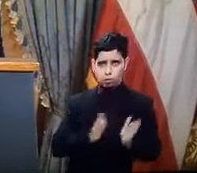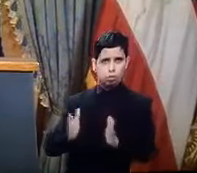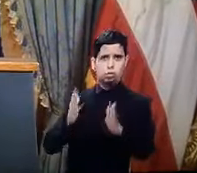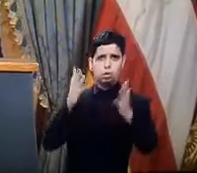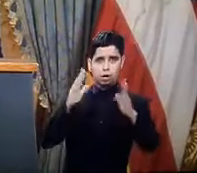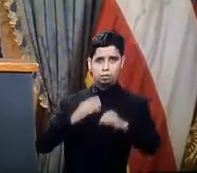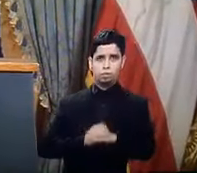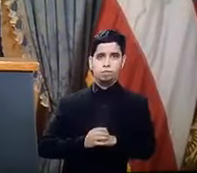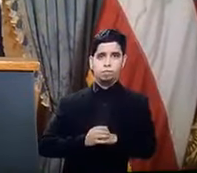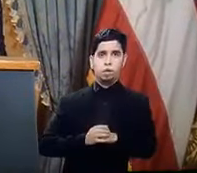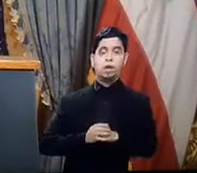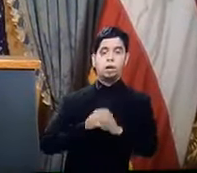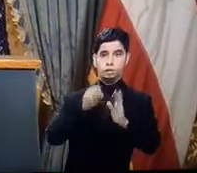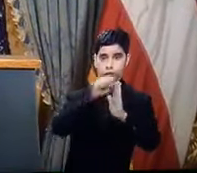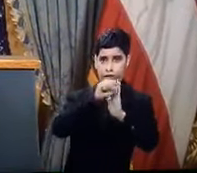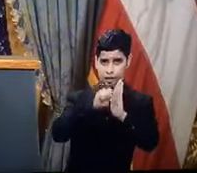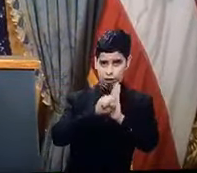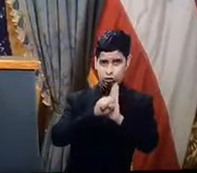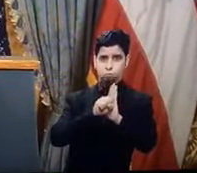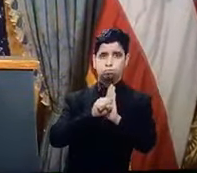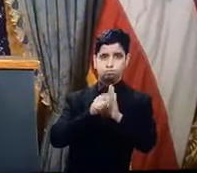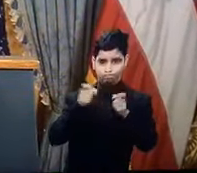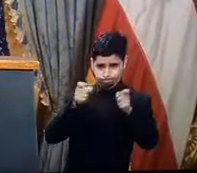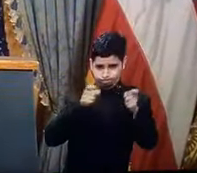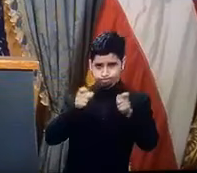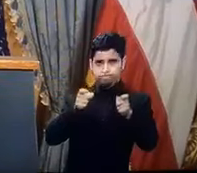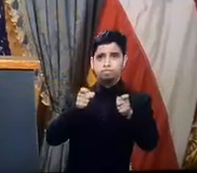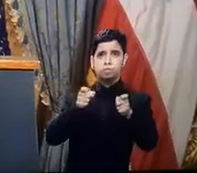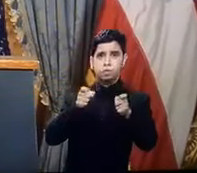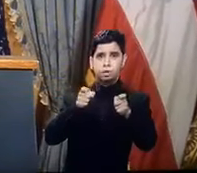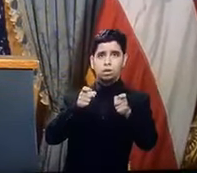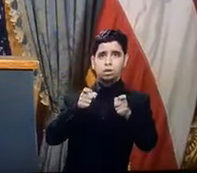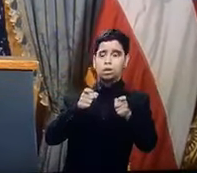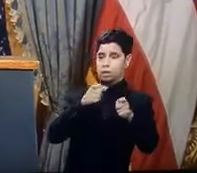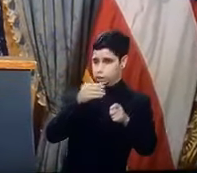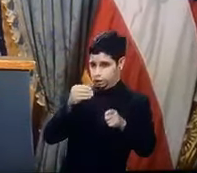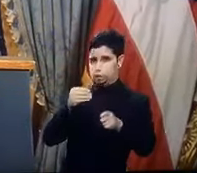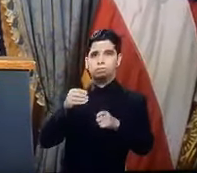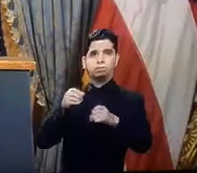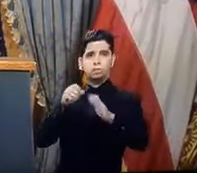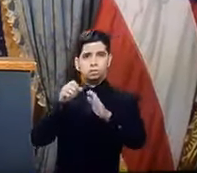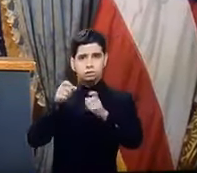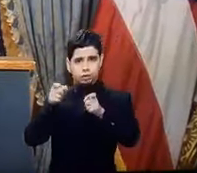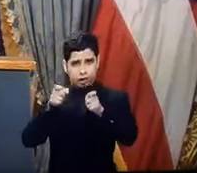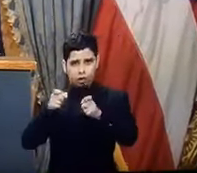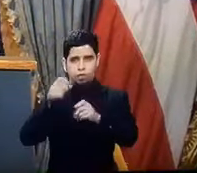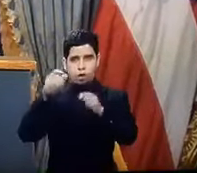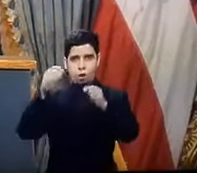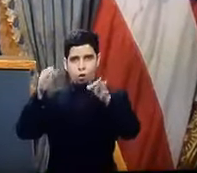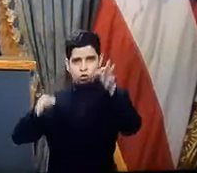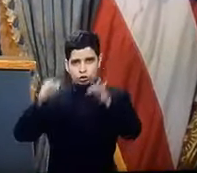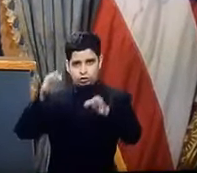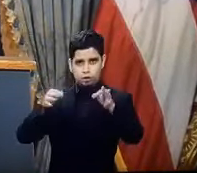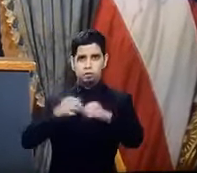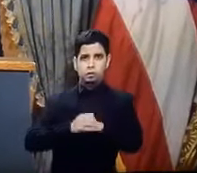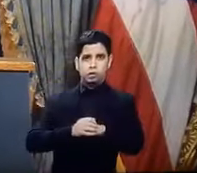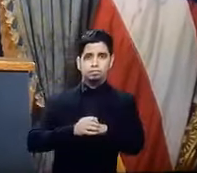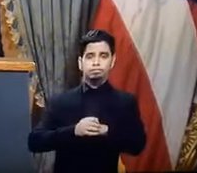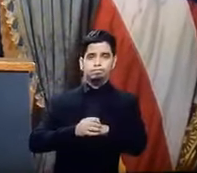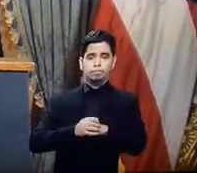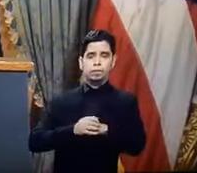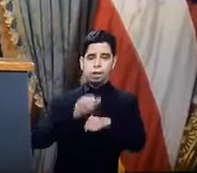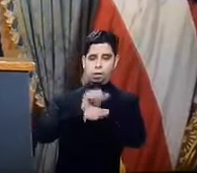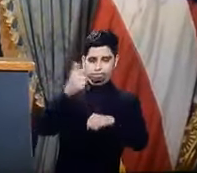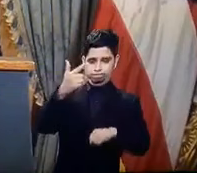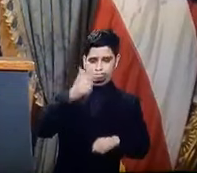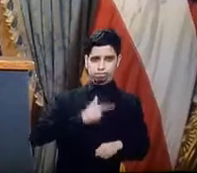posición de secretario de Estado y debido a que ocupaba el cargo de secretaria de Justicia, nuestro ordenamiento legal impone en mí el deber de